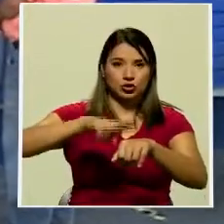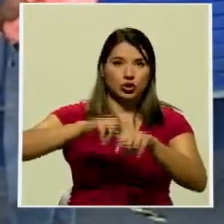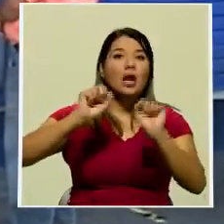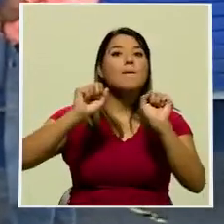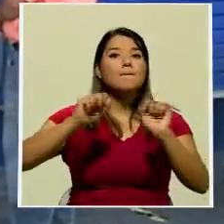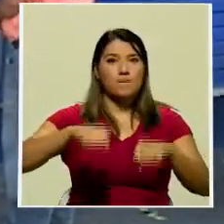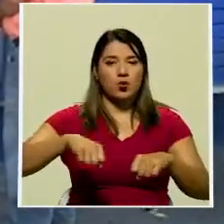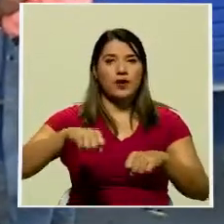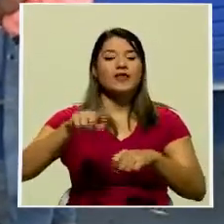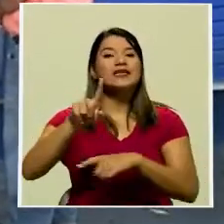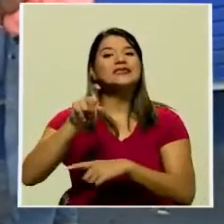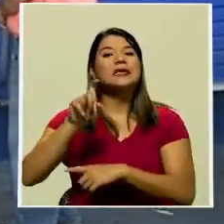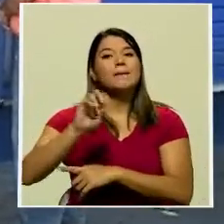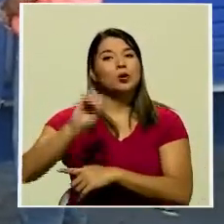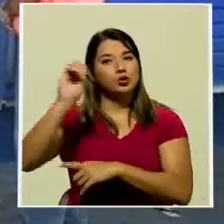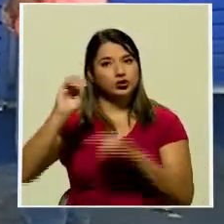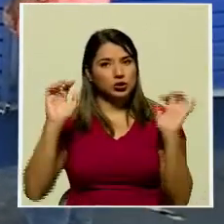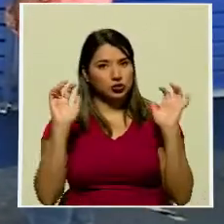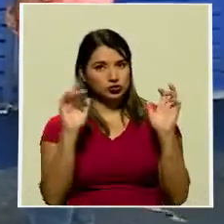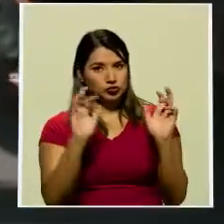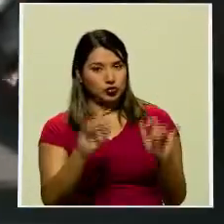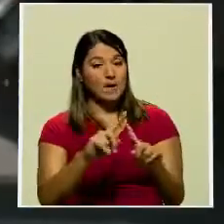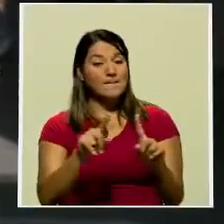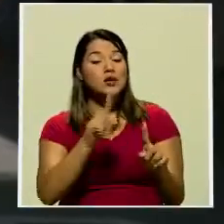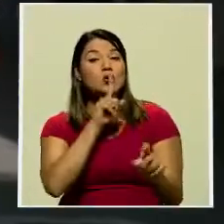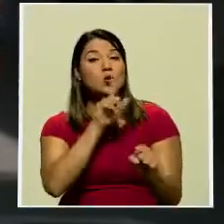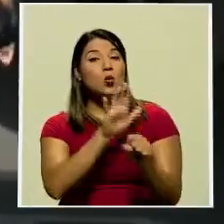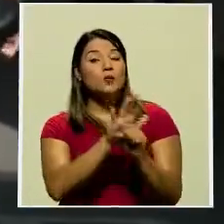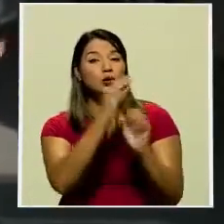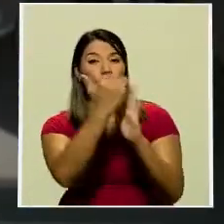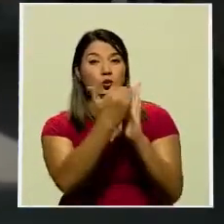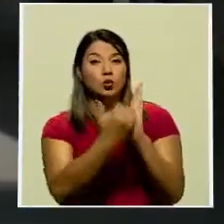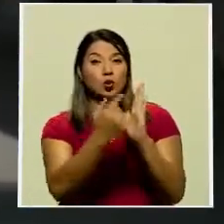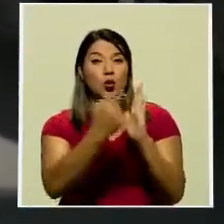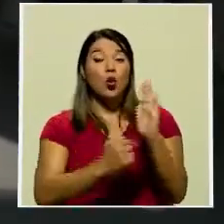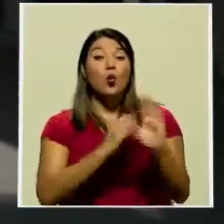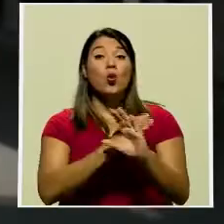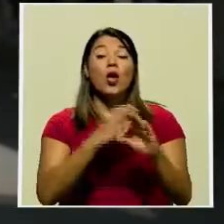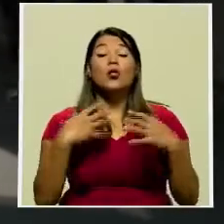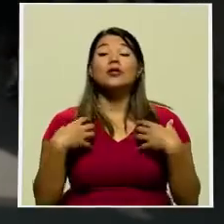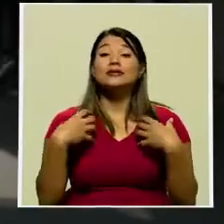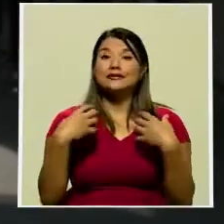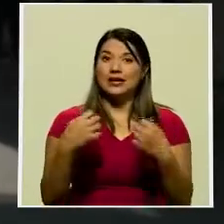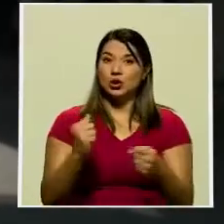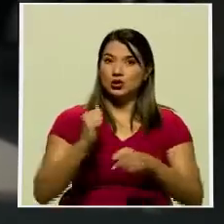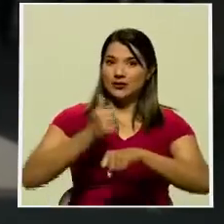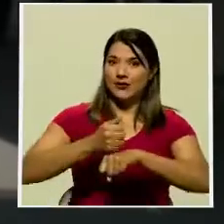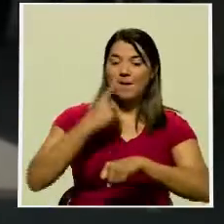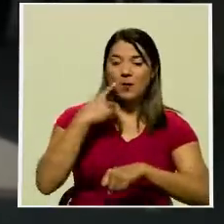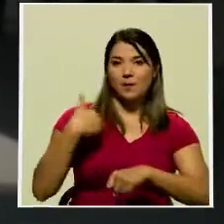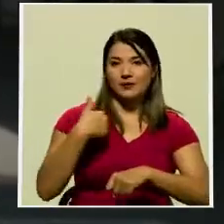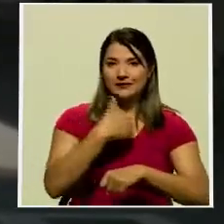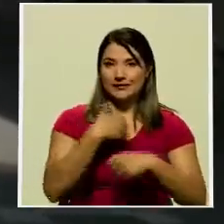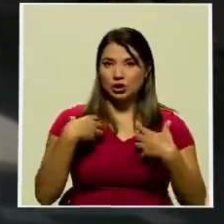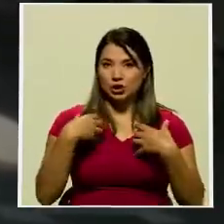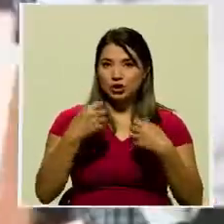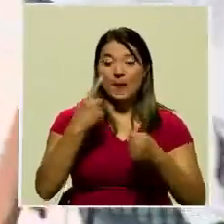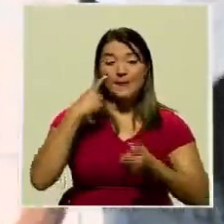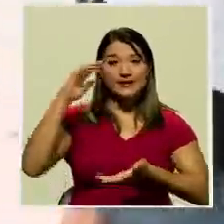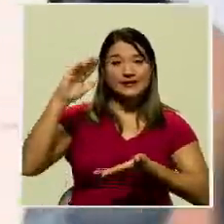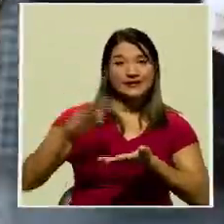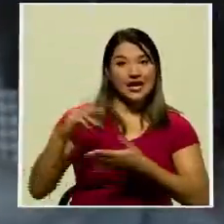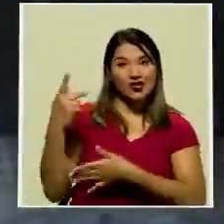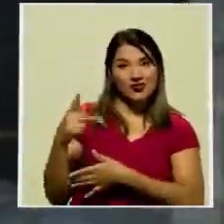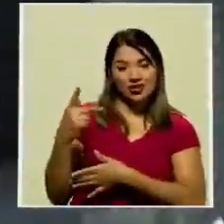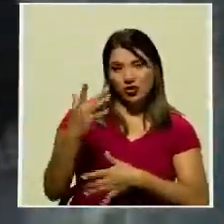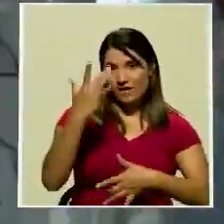100%, manteniendo los lineamientos sanitarios establecidos por el Ministerio de Salud para reducir la exposición al mínimo de los riesgos de